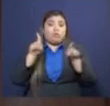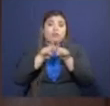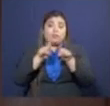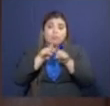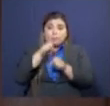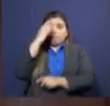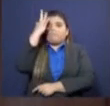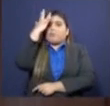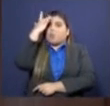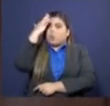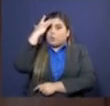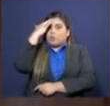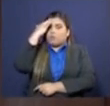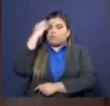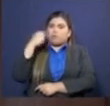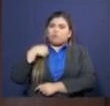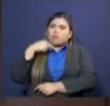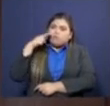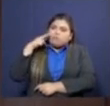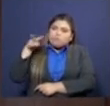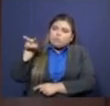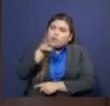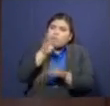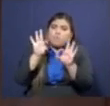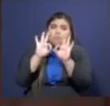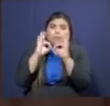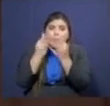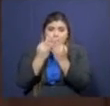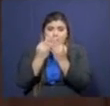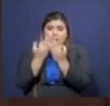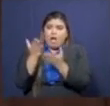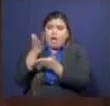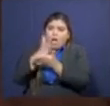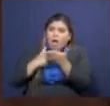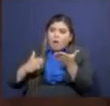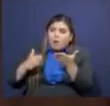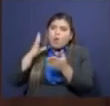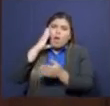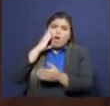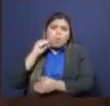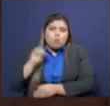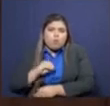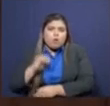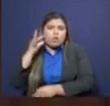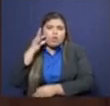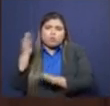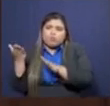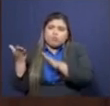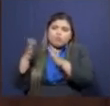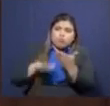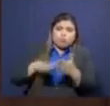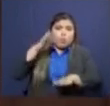sufro por los familiares de los fallecidos que no tuvieron la oportunidad de abrazar,